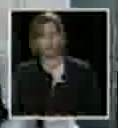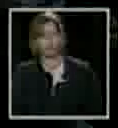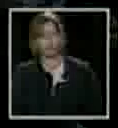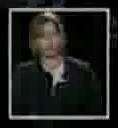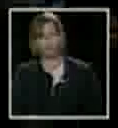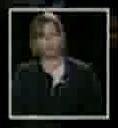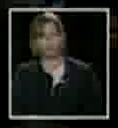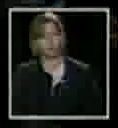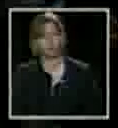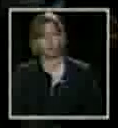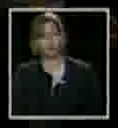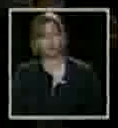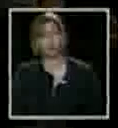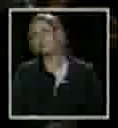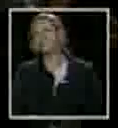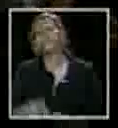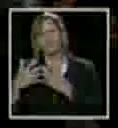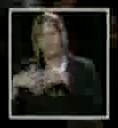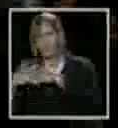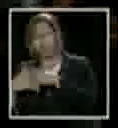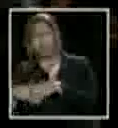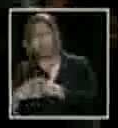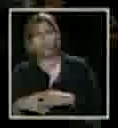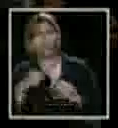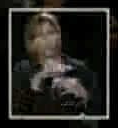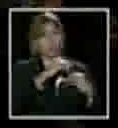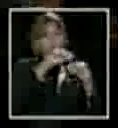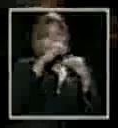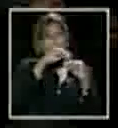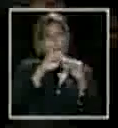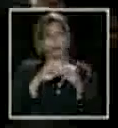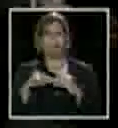Noticias. Mayorista contra distribuidores es la más reciente pugna entre las personas vinculadas a la...